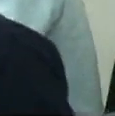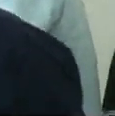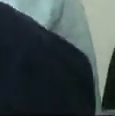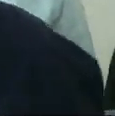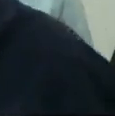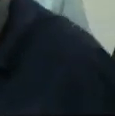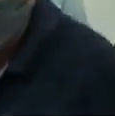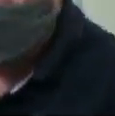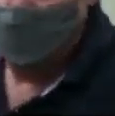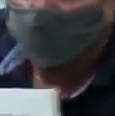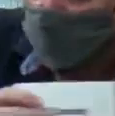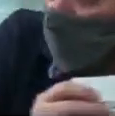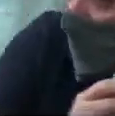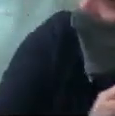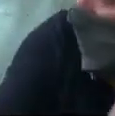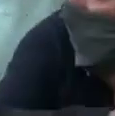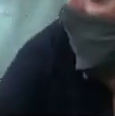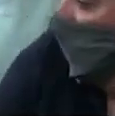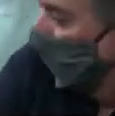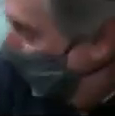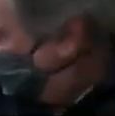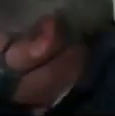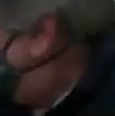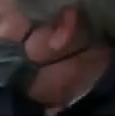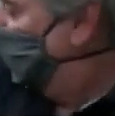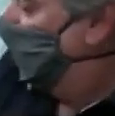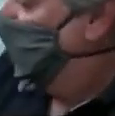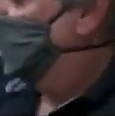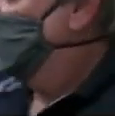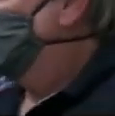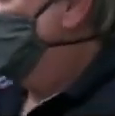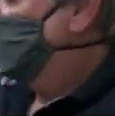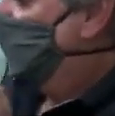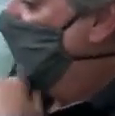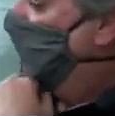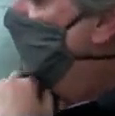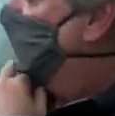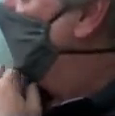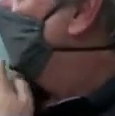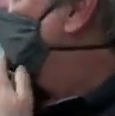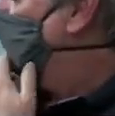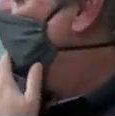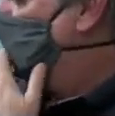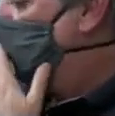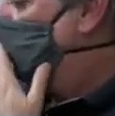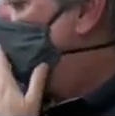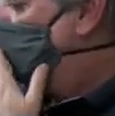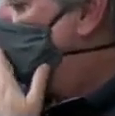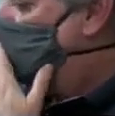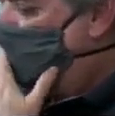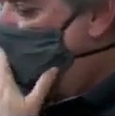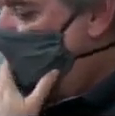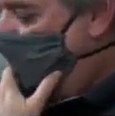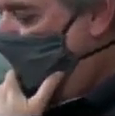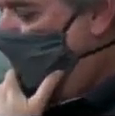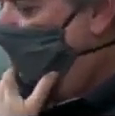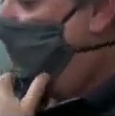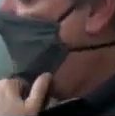muy significativo, muy importante, está bien, y nos para en otro lugar totalmente en cuanto a esta pandemia. El doctor Ferreira